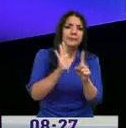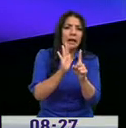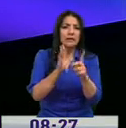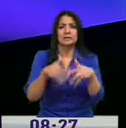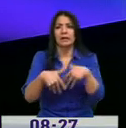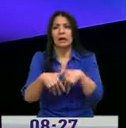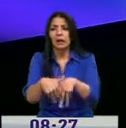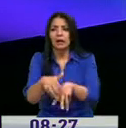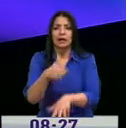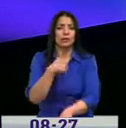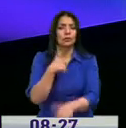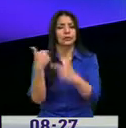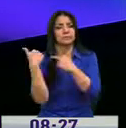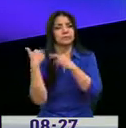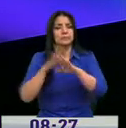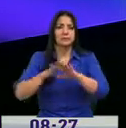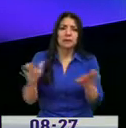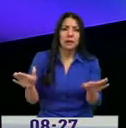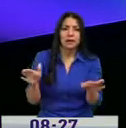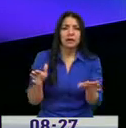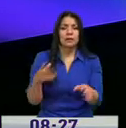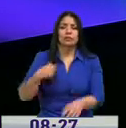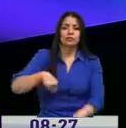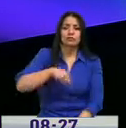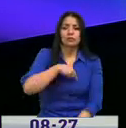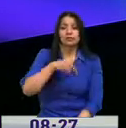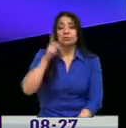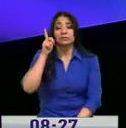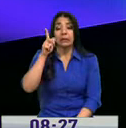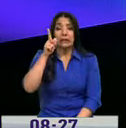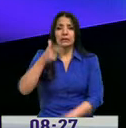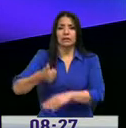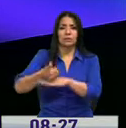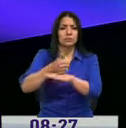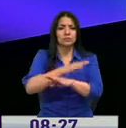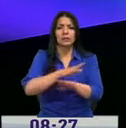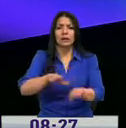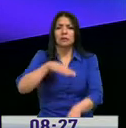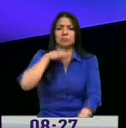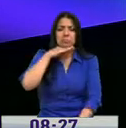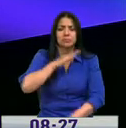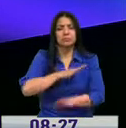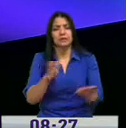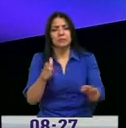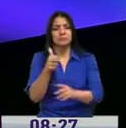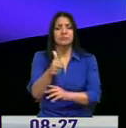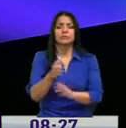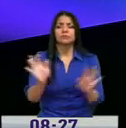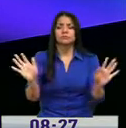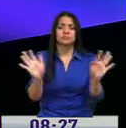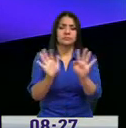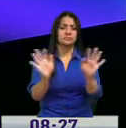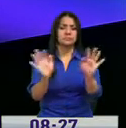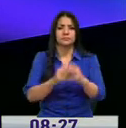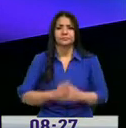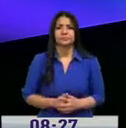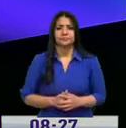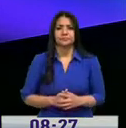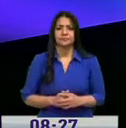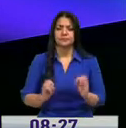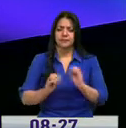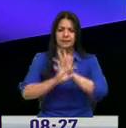pero yo ya no me responsabilizo, nosotros los dirigentes ya no podemos hacer nada, serán las bases.